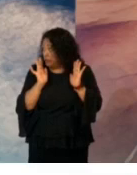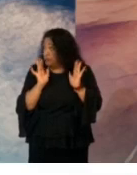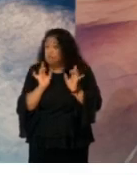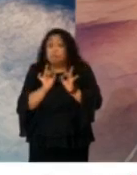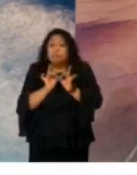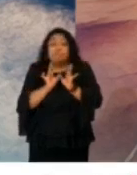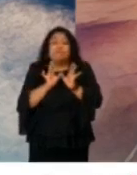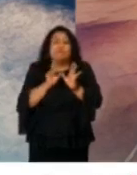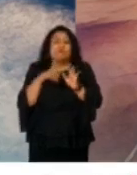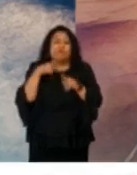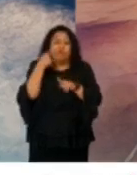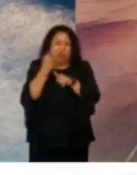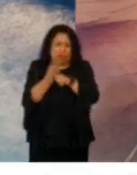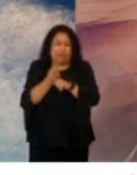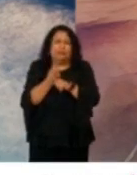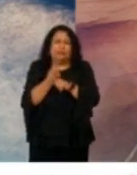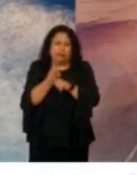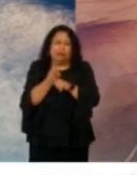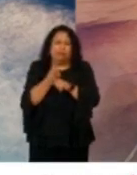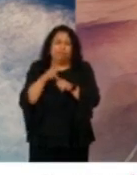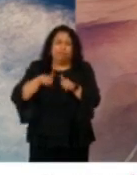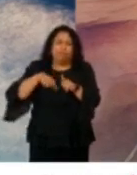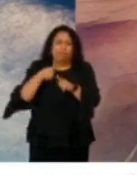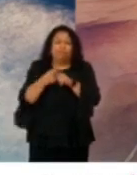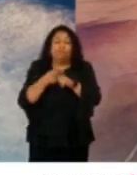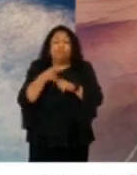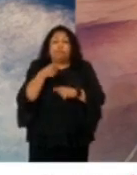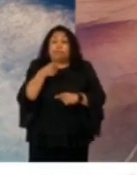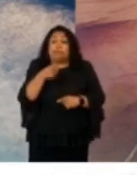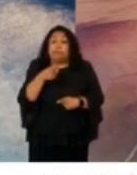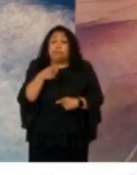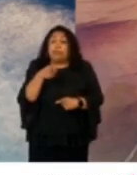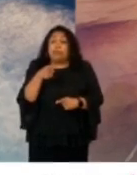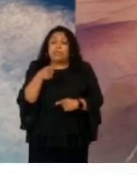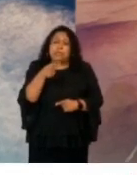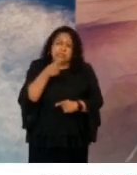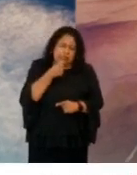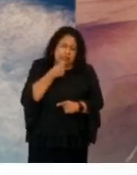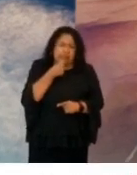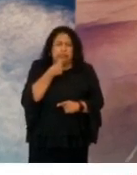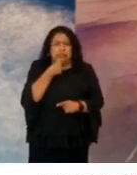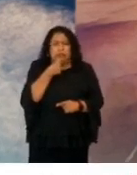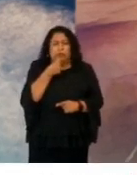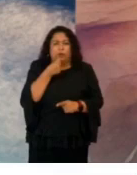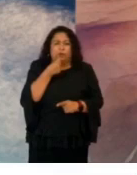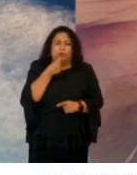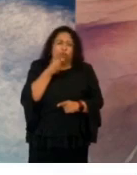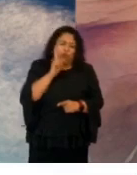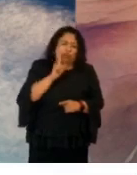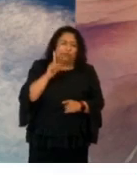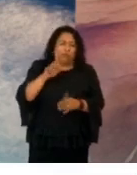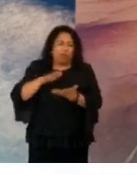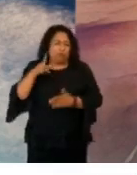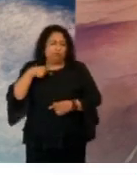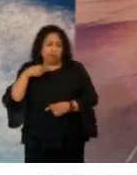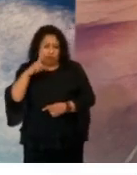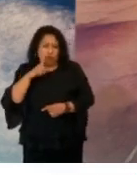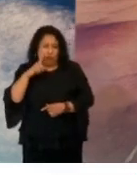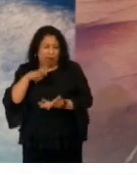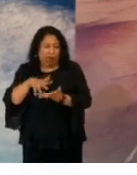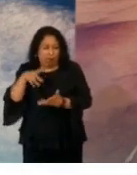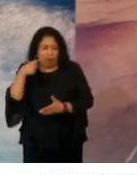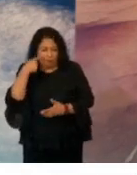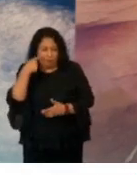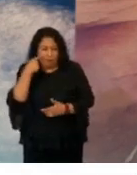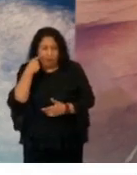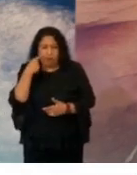de violencia sexual, de abuso sexual, la chica o chico, voy a usar el caso de las chicas porque es